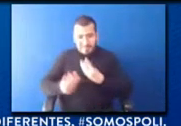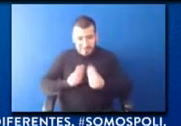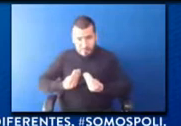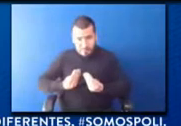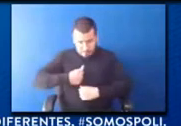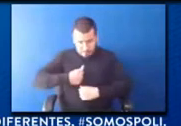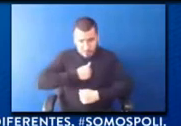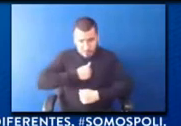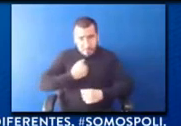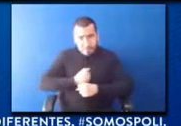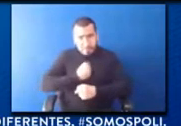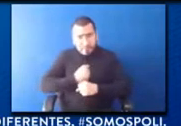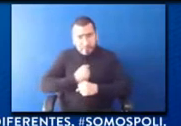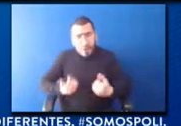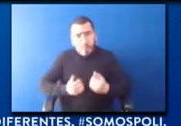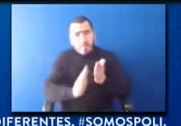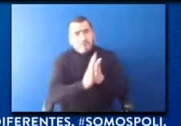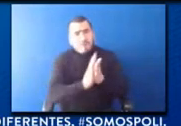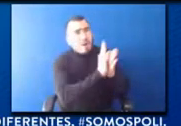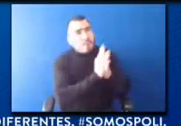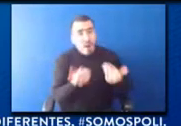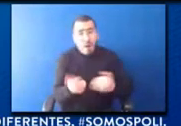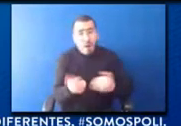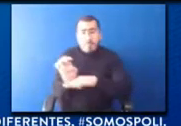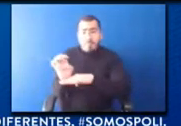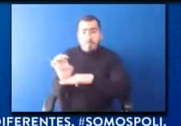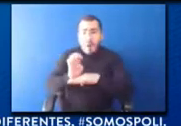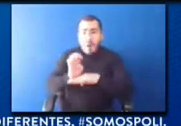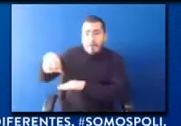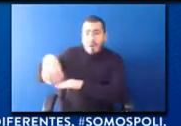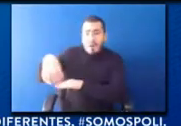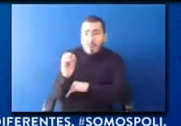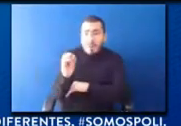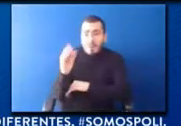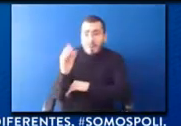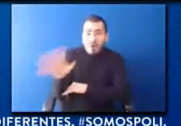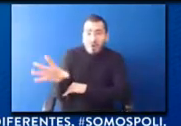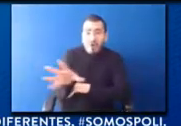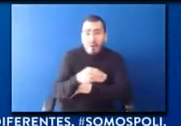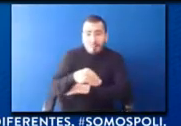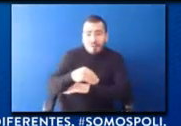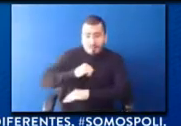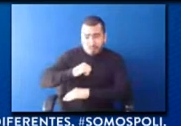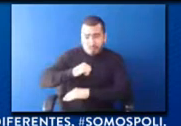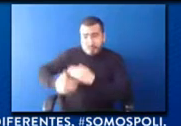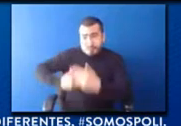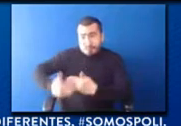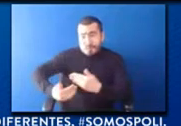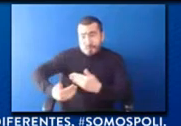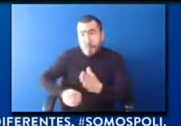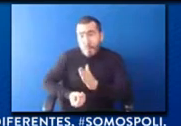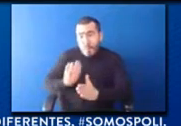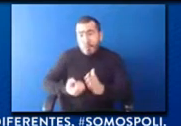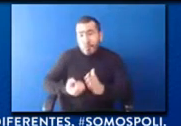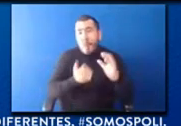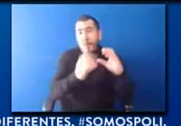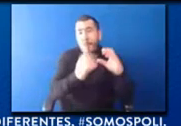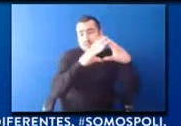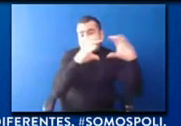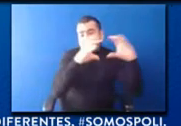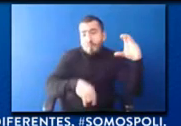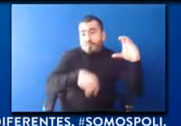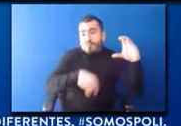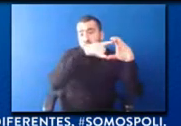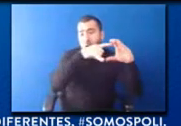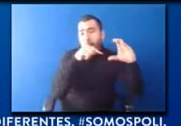información? Pues hoy todas las entidades del sistema financiero tienen procesos y productos montados en la nube.